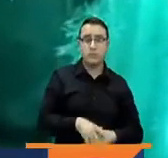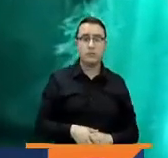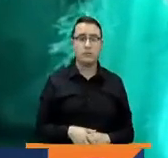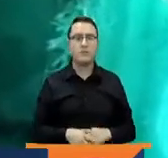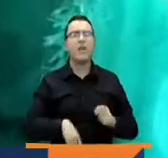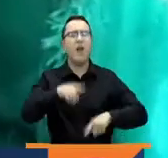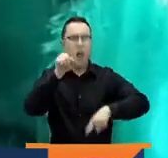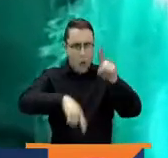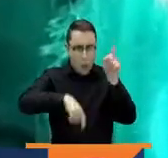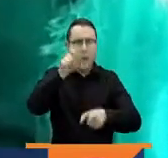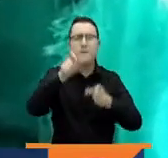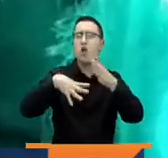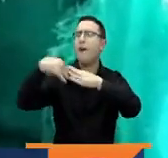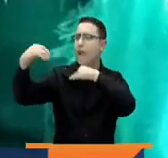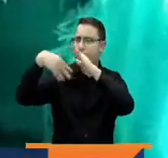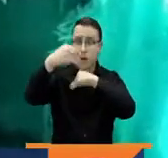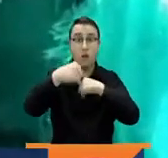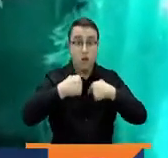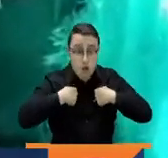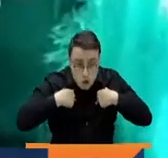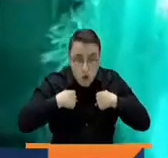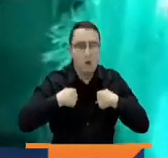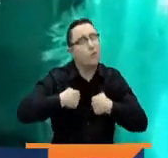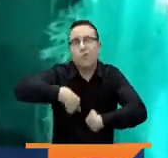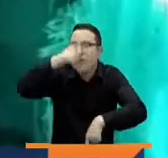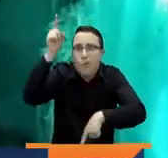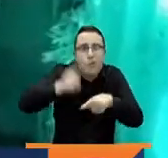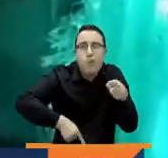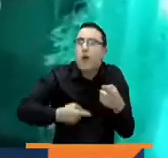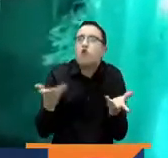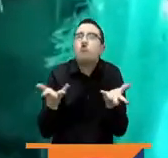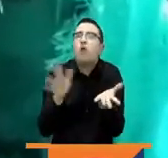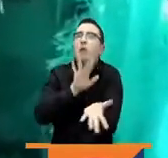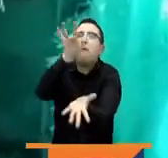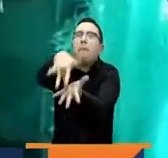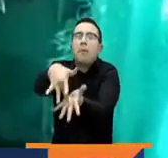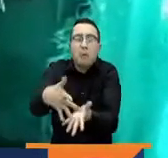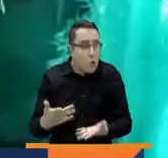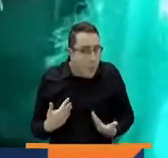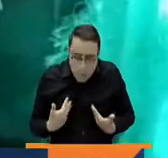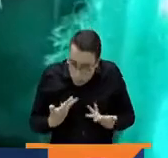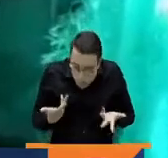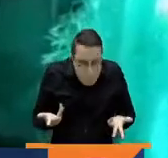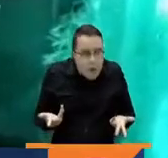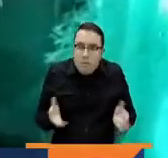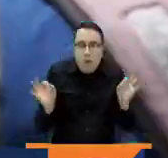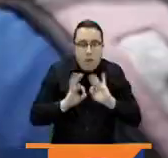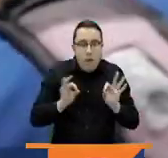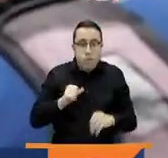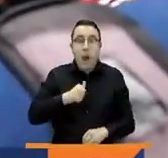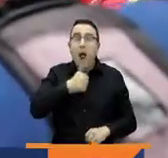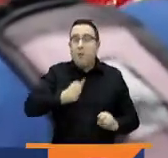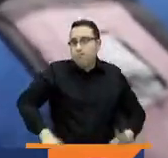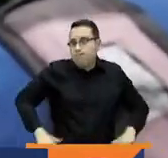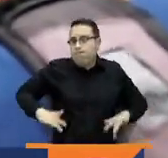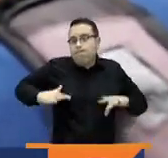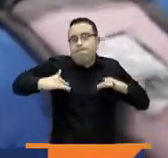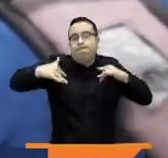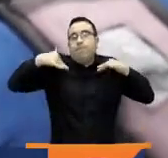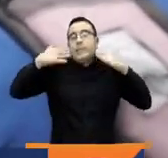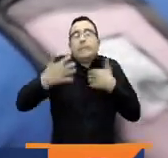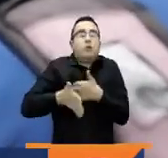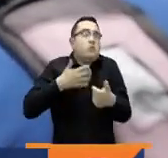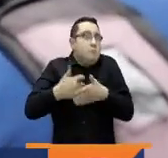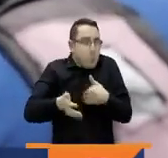pero de verdad yo no me voy a salir de acá porque no tengo para dónde irme. Aquí me tocará que me llegue el agua hasta el cuello. La comunidad hizo